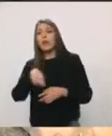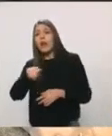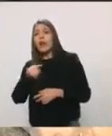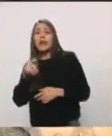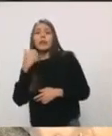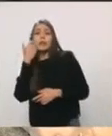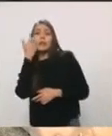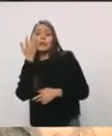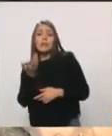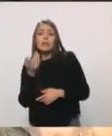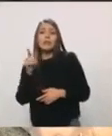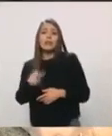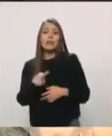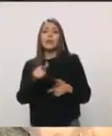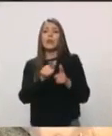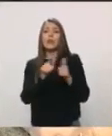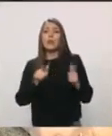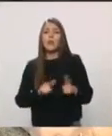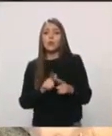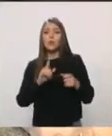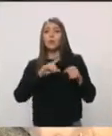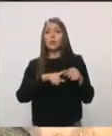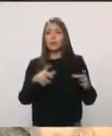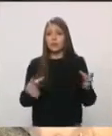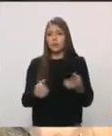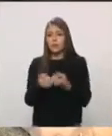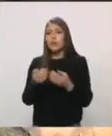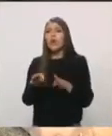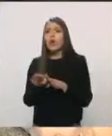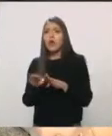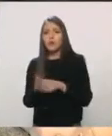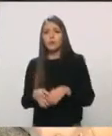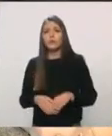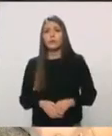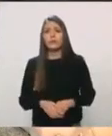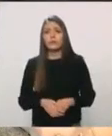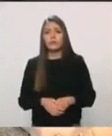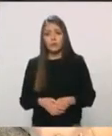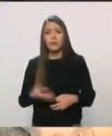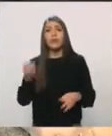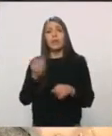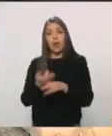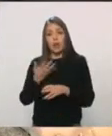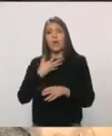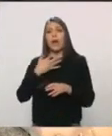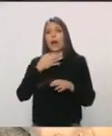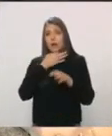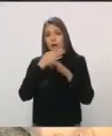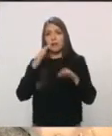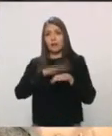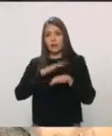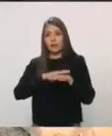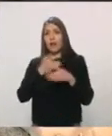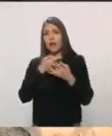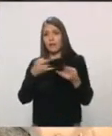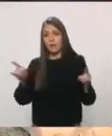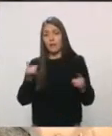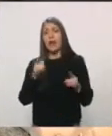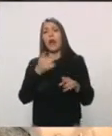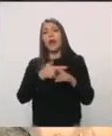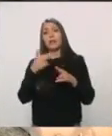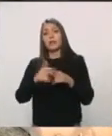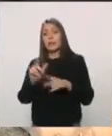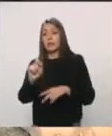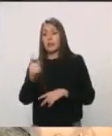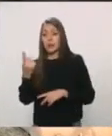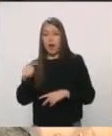quiere pertenecer a este grupo de paramédicos, ¿cómo le puede hacer? Sí, claro. Ahorita tenemos justo la convocatoria abierta, cierra el 21 de este mes.